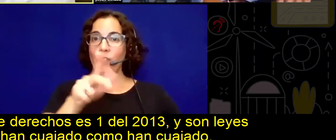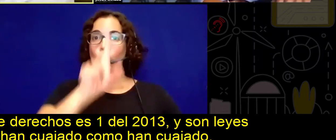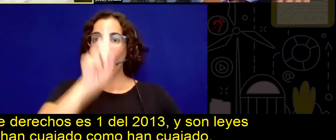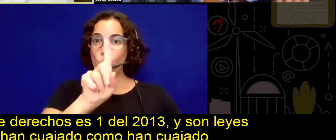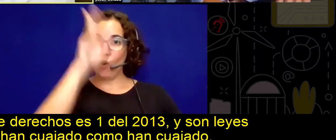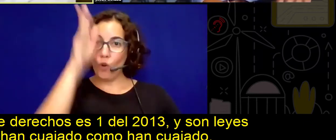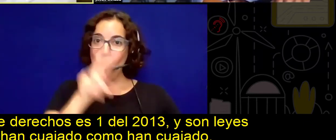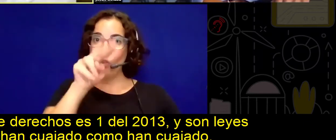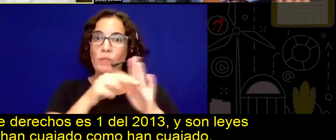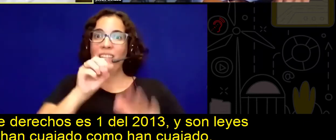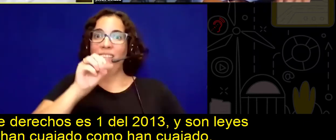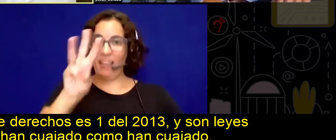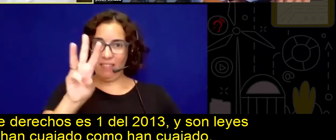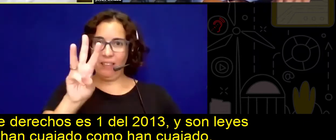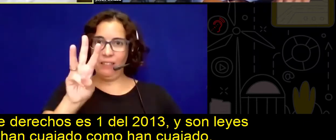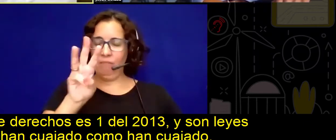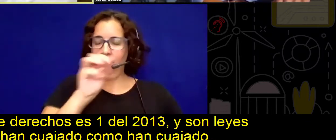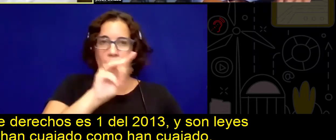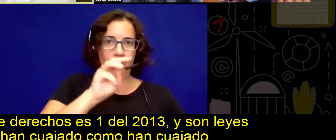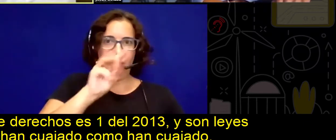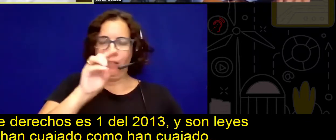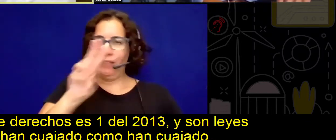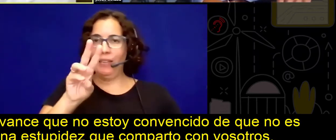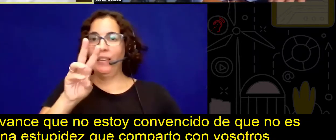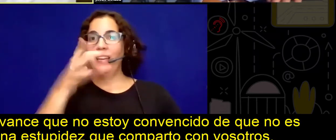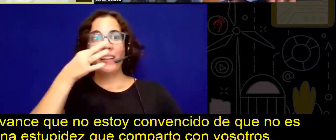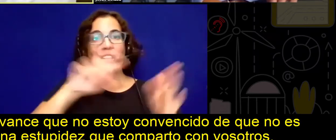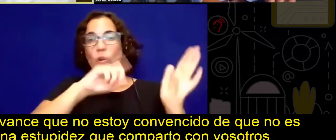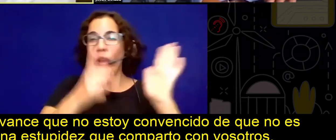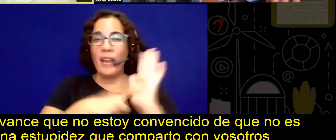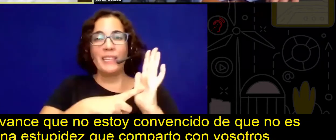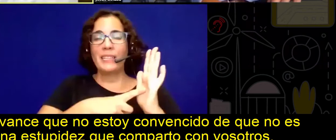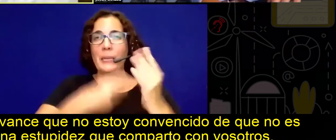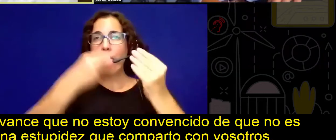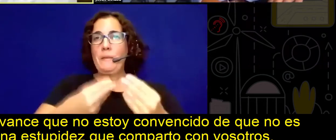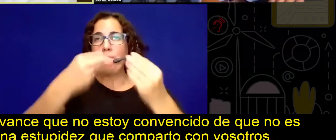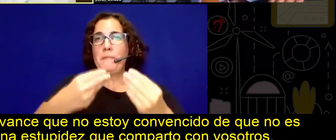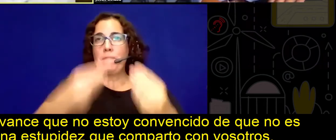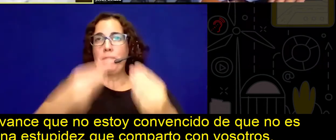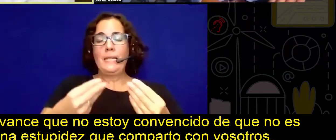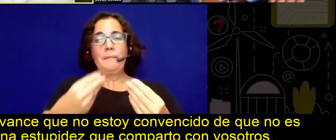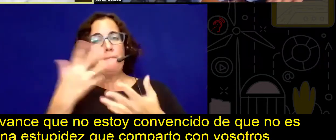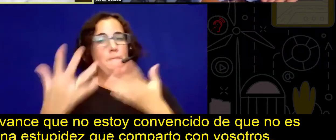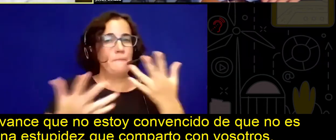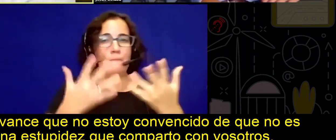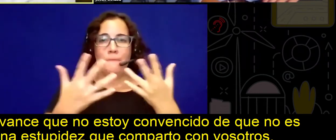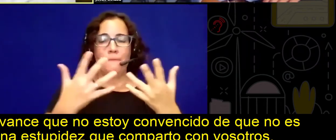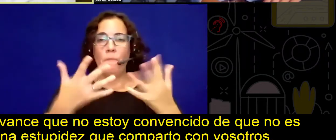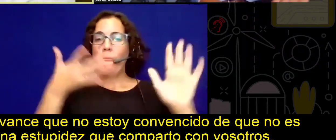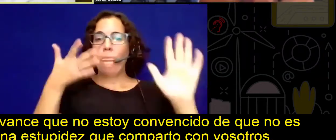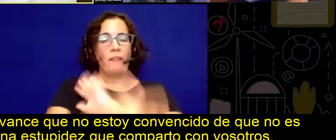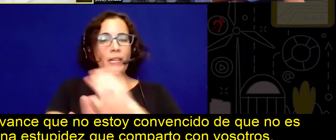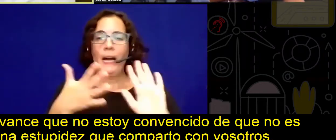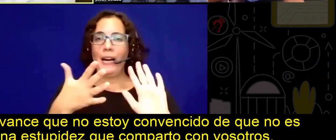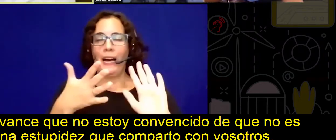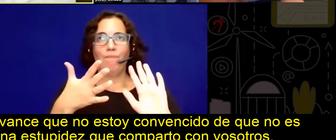2013. Y son leyes que han cuajado como han cuajado, ¿no? O sea, que estamos en el punto, ese avance que no estoy